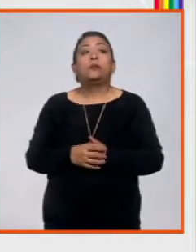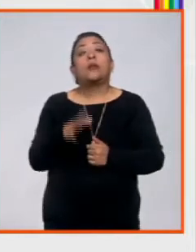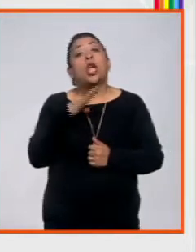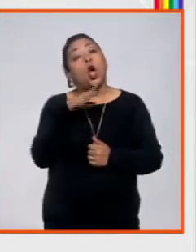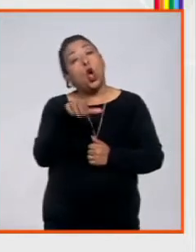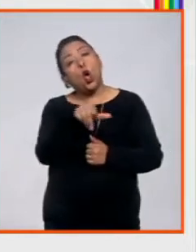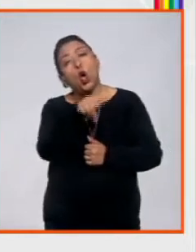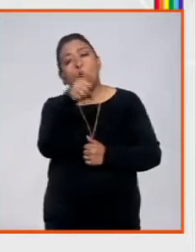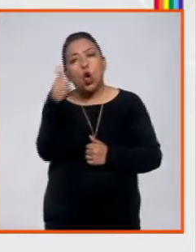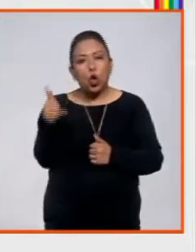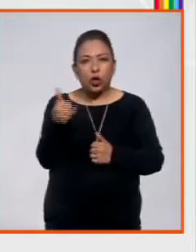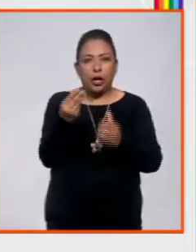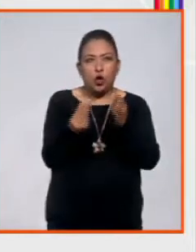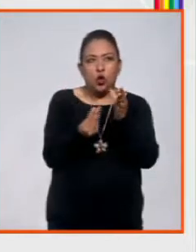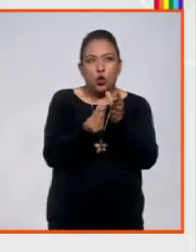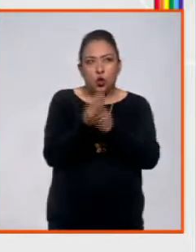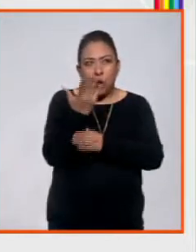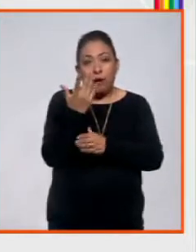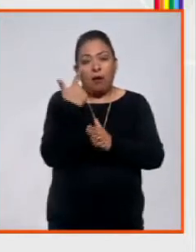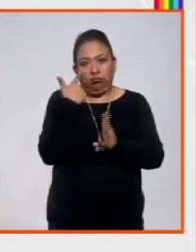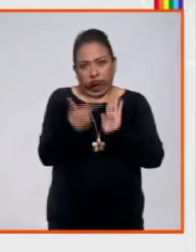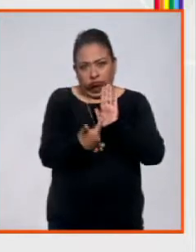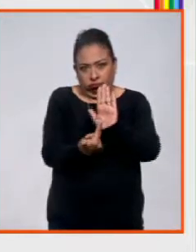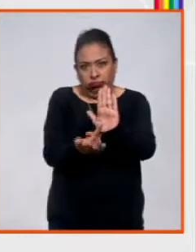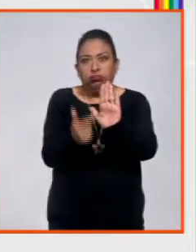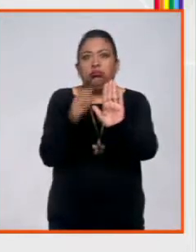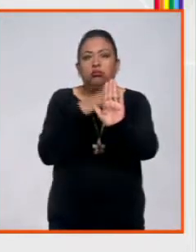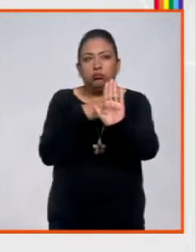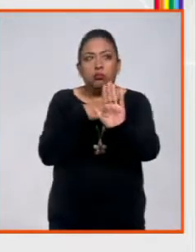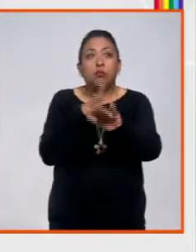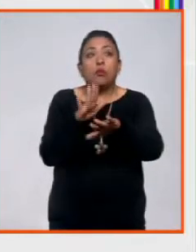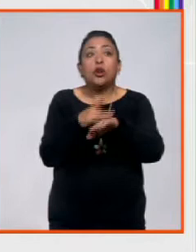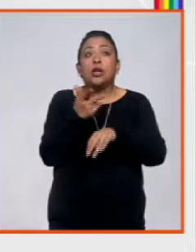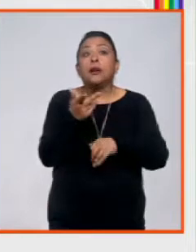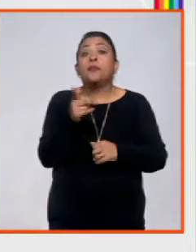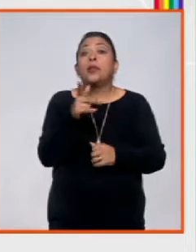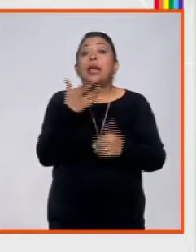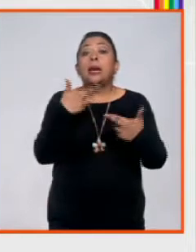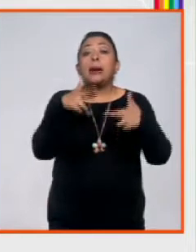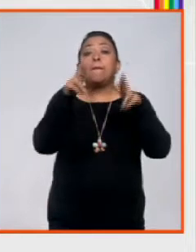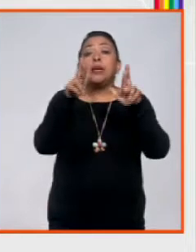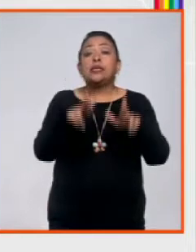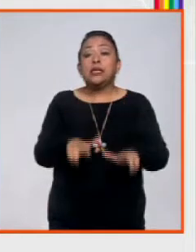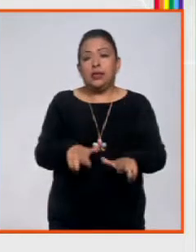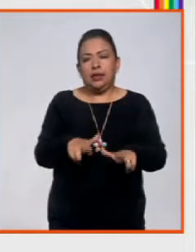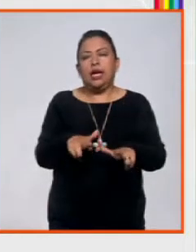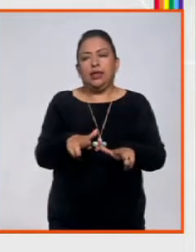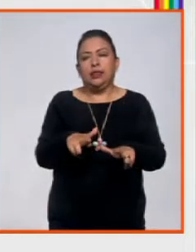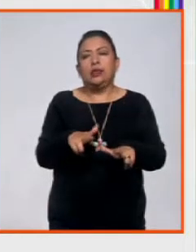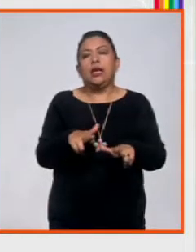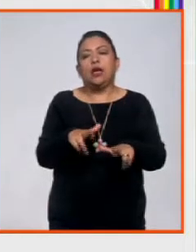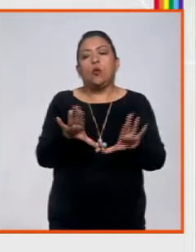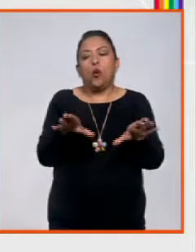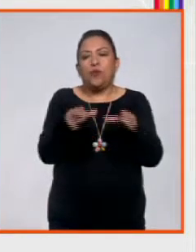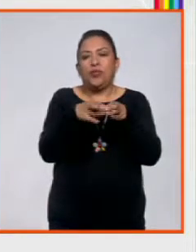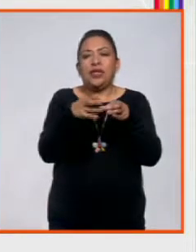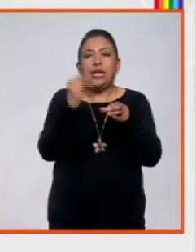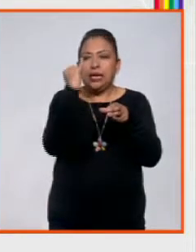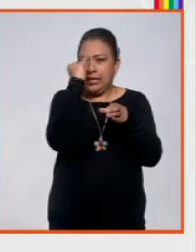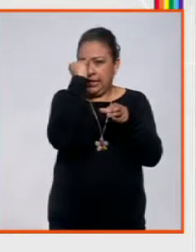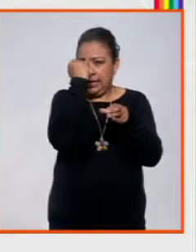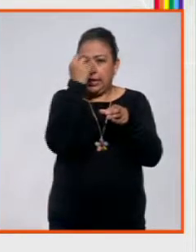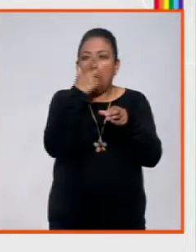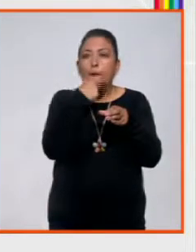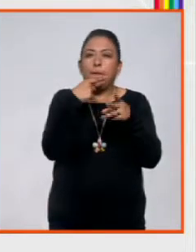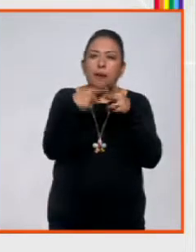otra hay otra nueva evidencia de su aparición porque un el representante de la delegación india un matemático